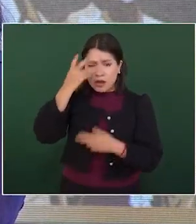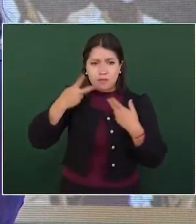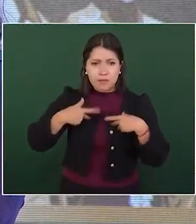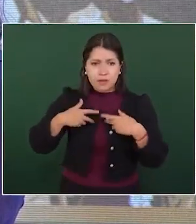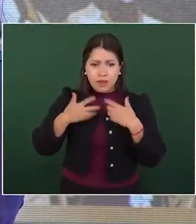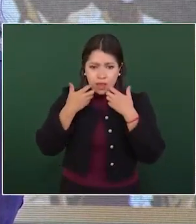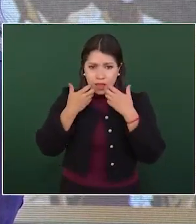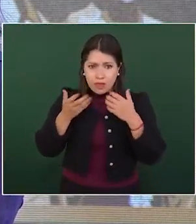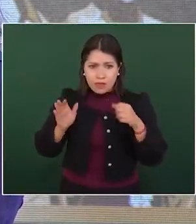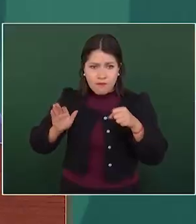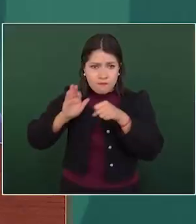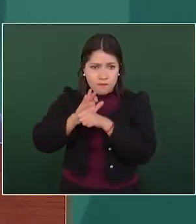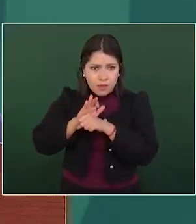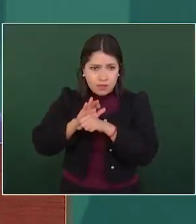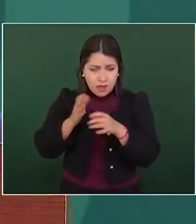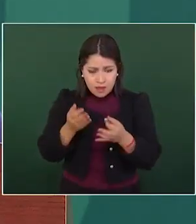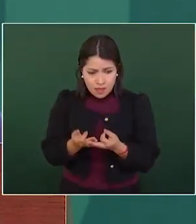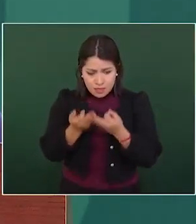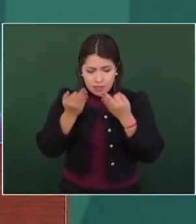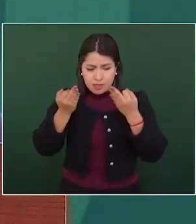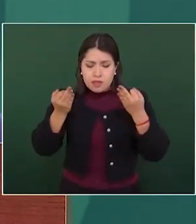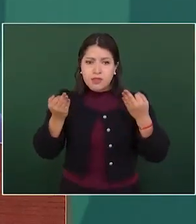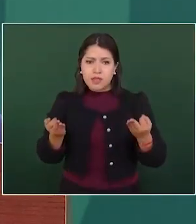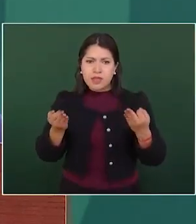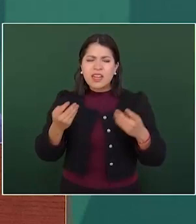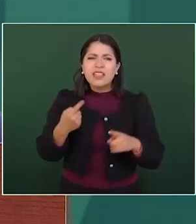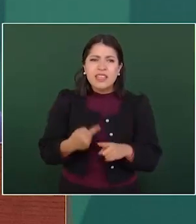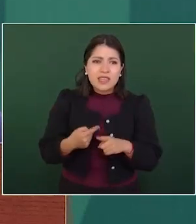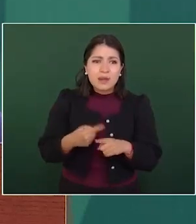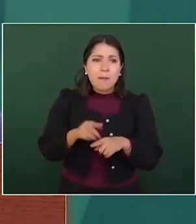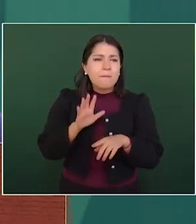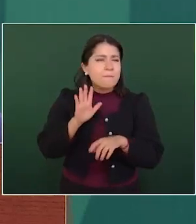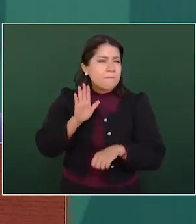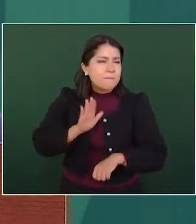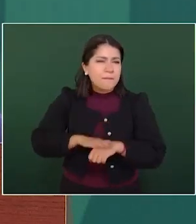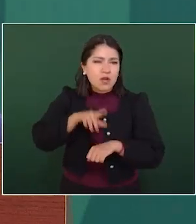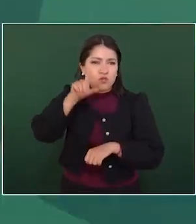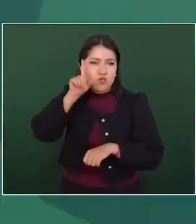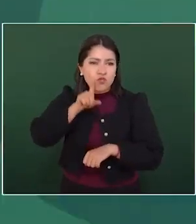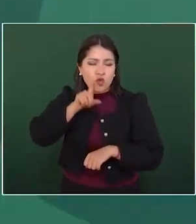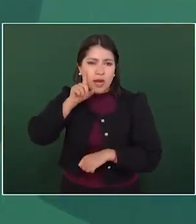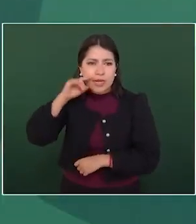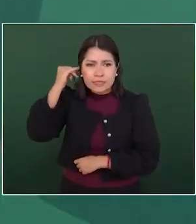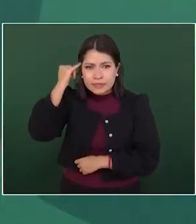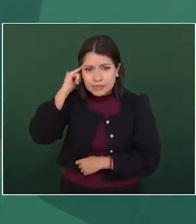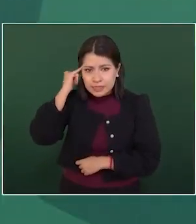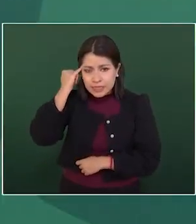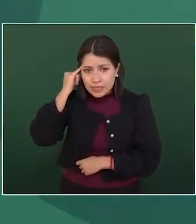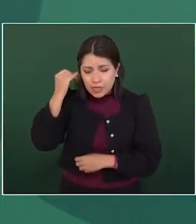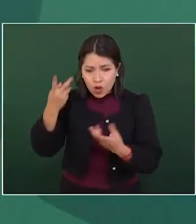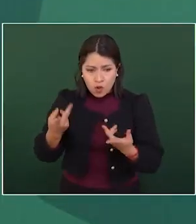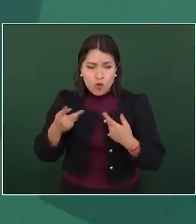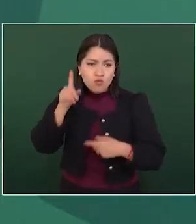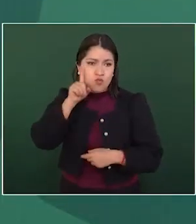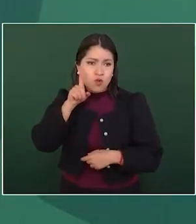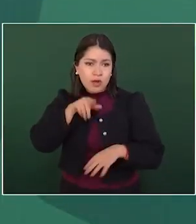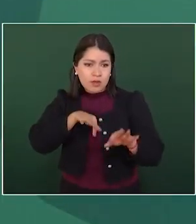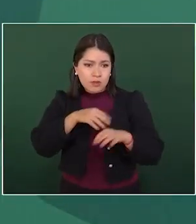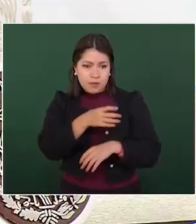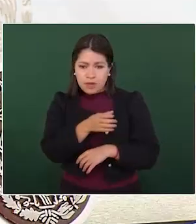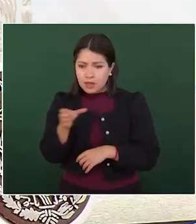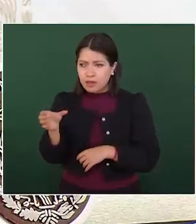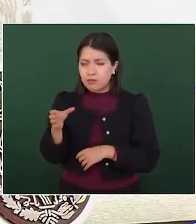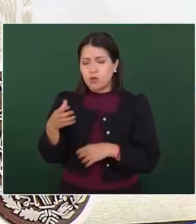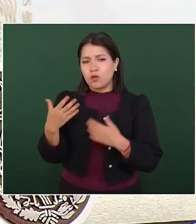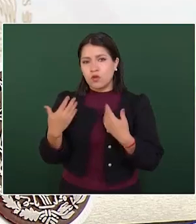tierra principalmente son las mujeres rurales, muchas veces indígenas y campesinas, que al tener el